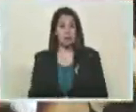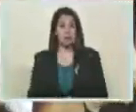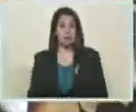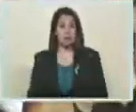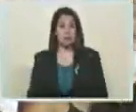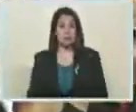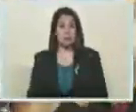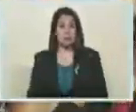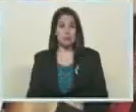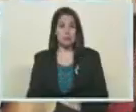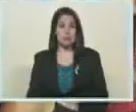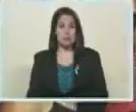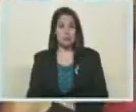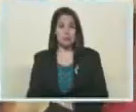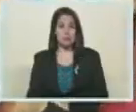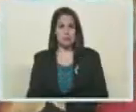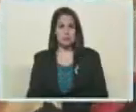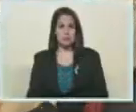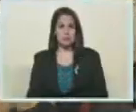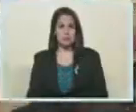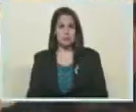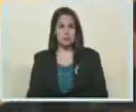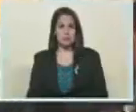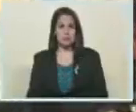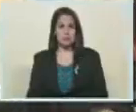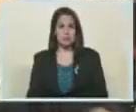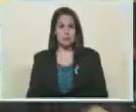Viene a mi lado aquí.